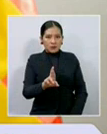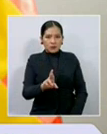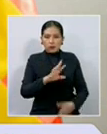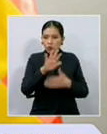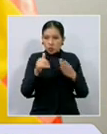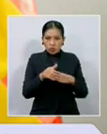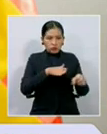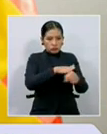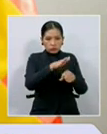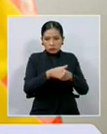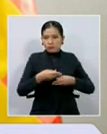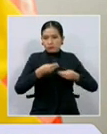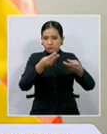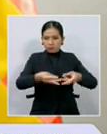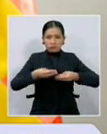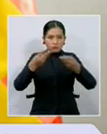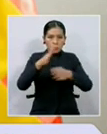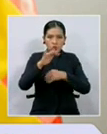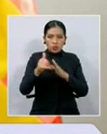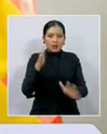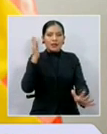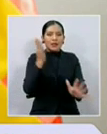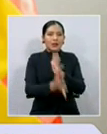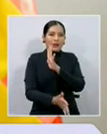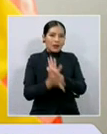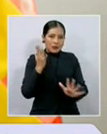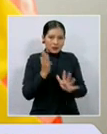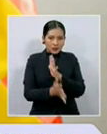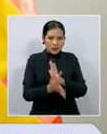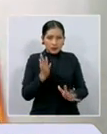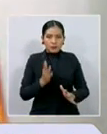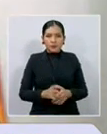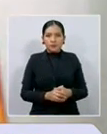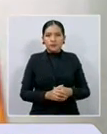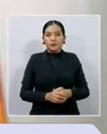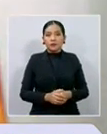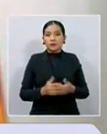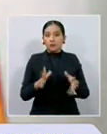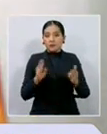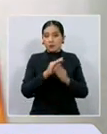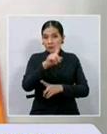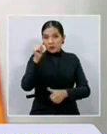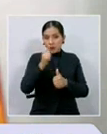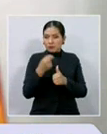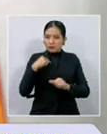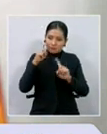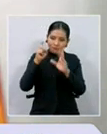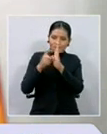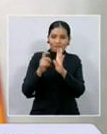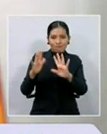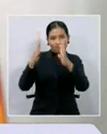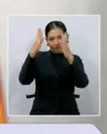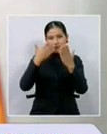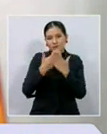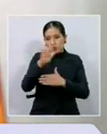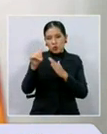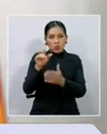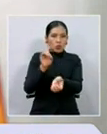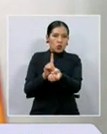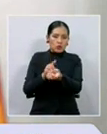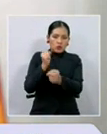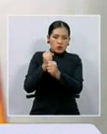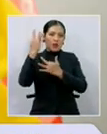análisis justamente de estos dos años y medio de trabajo del presidente del Estado, su gabinete de